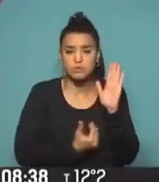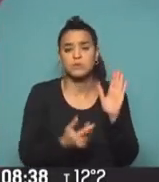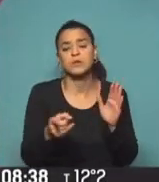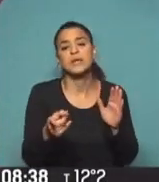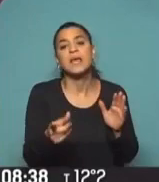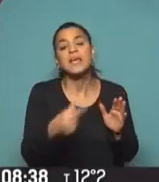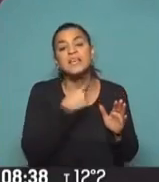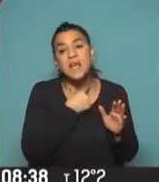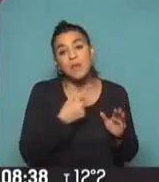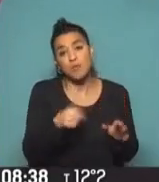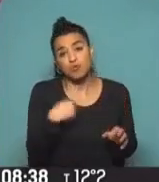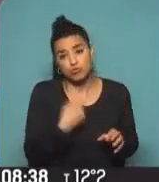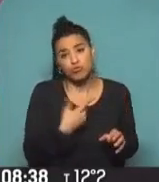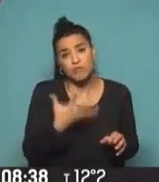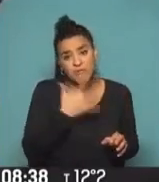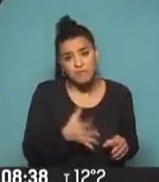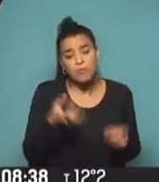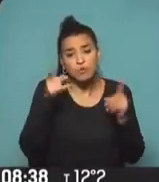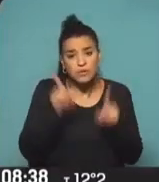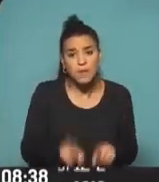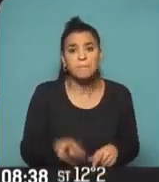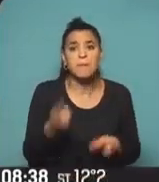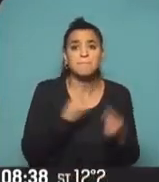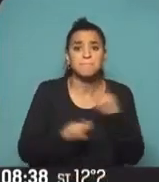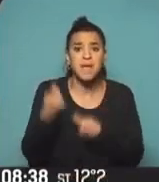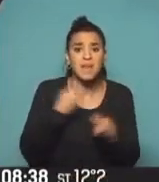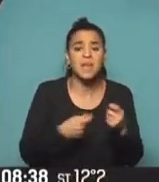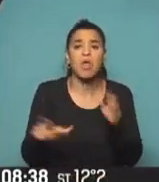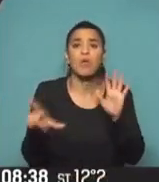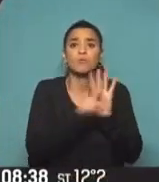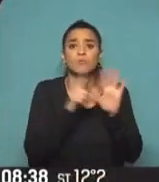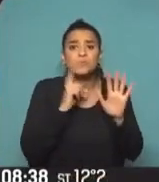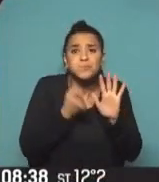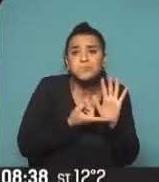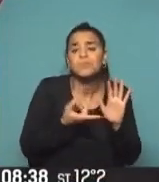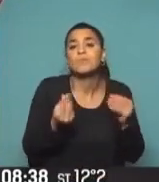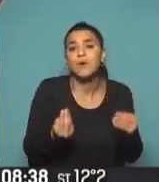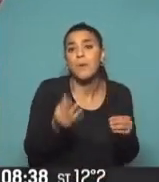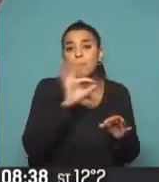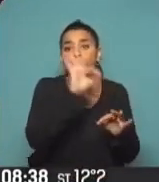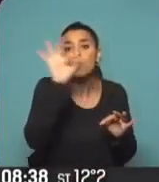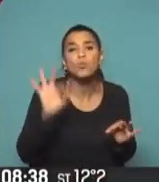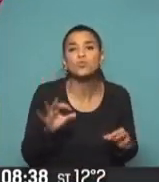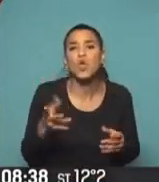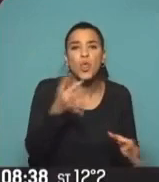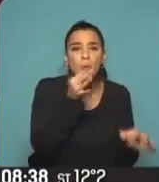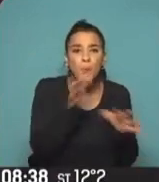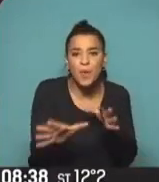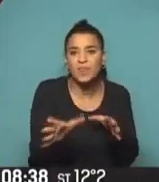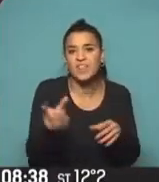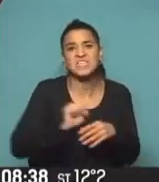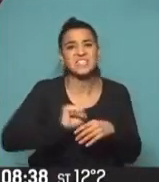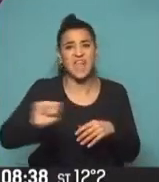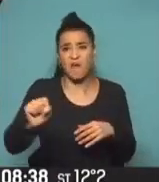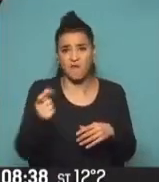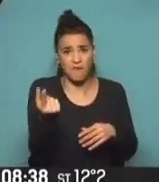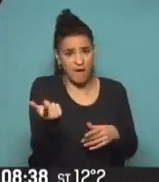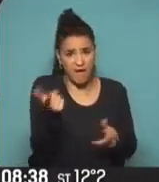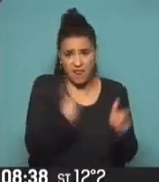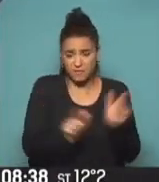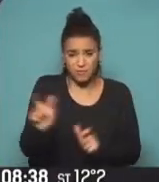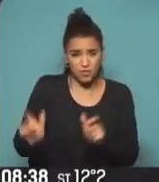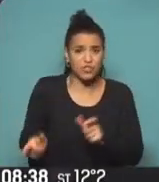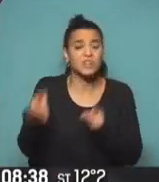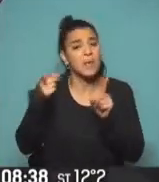y entendemos que también el mercado ilegal lleva a que se generen muchos puntos de venta donde estafan a la gente y sabemos que